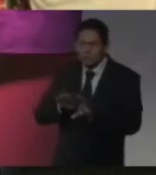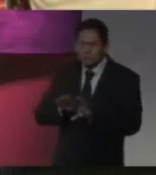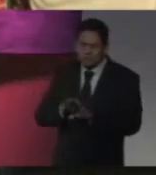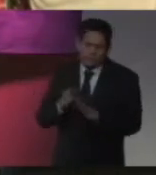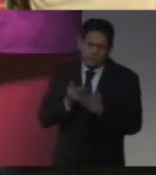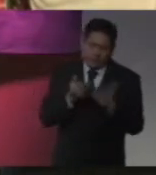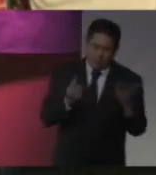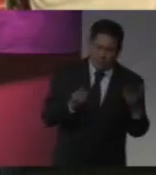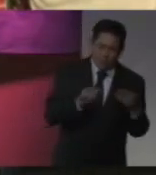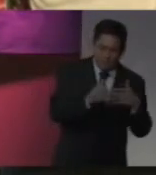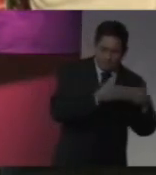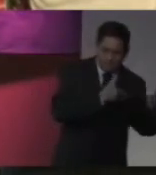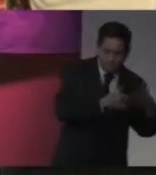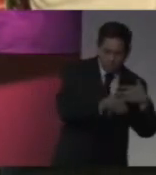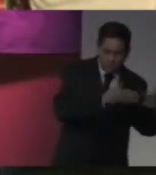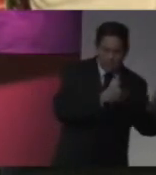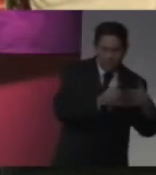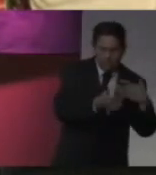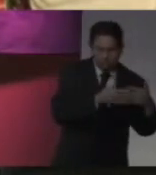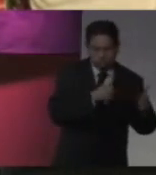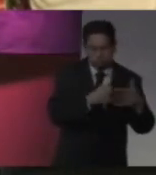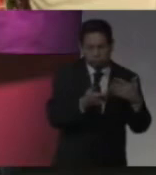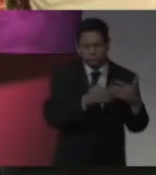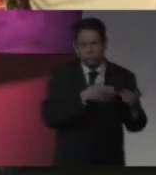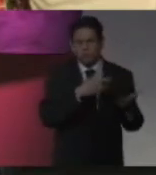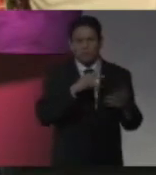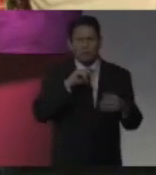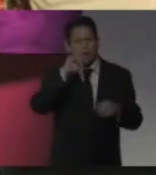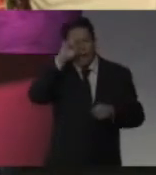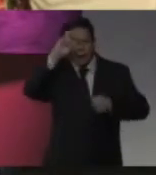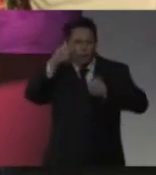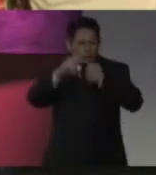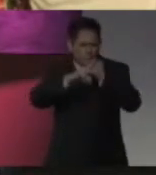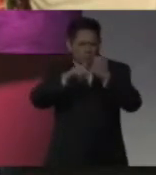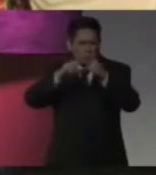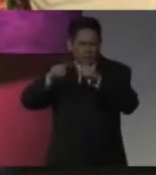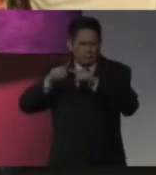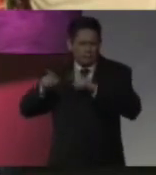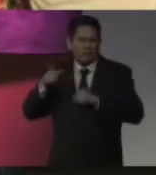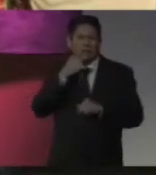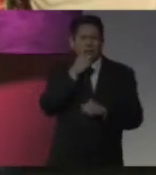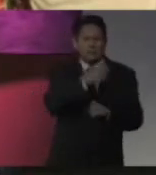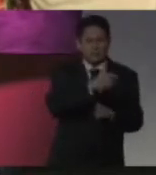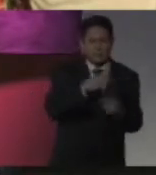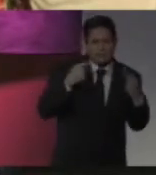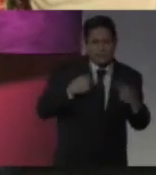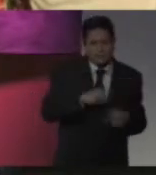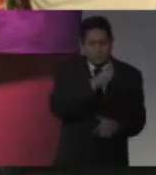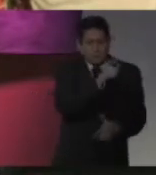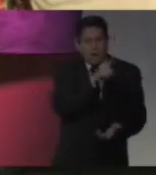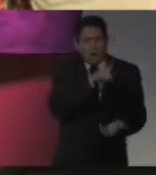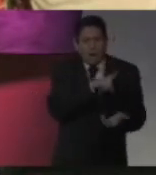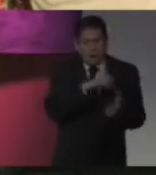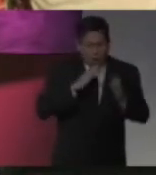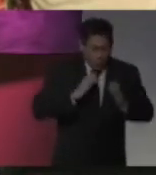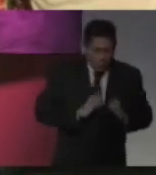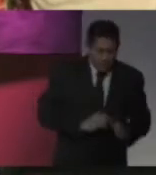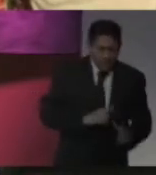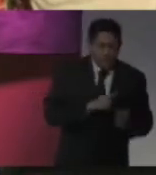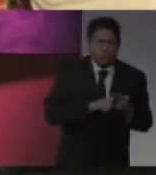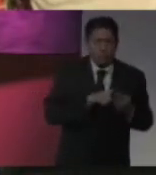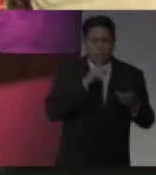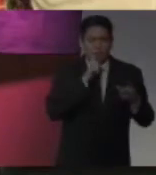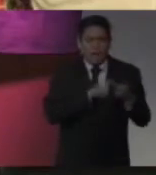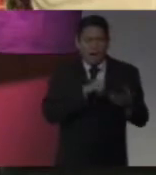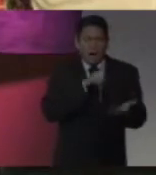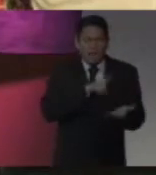digamos, la tradición cristiana, que es el espíritu y el cuerpo, y el cuerpo es el enemigo del